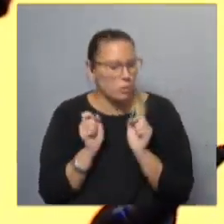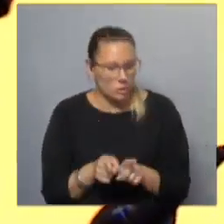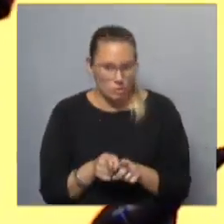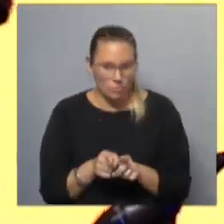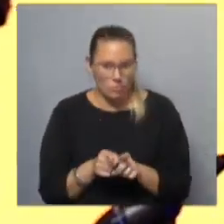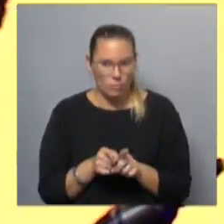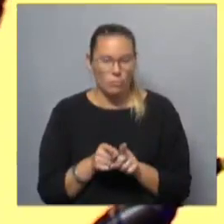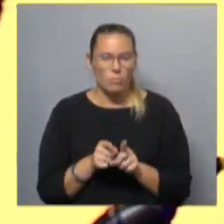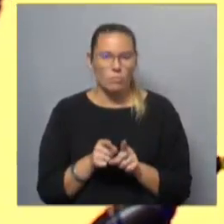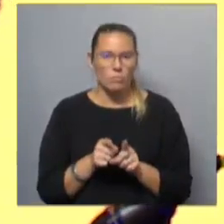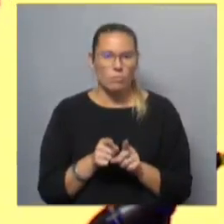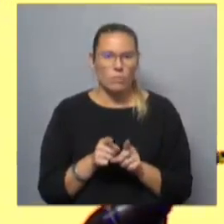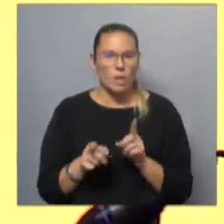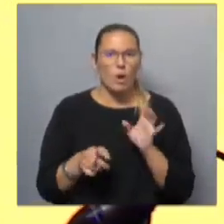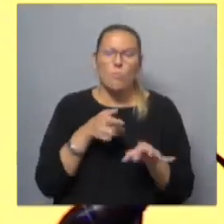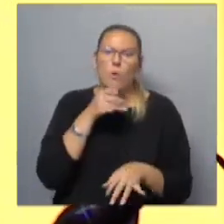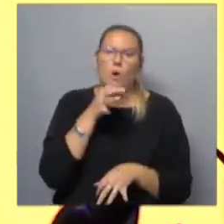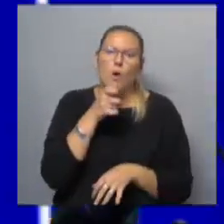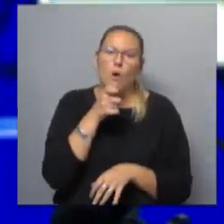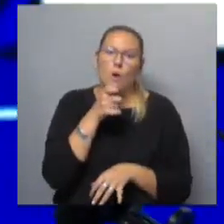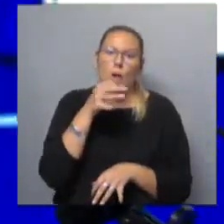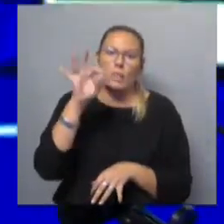y ¿cómo lo describiríamos?